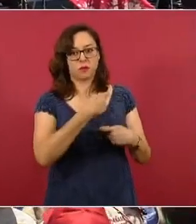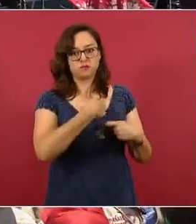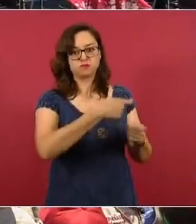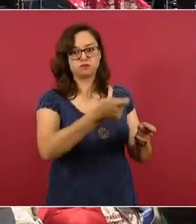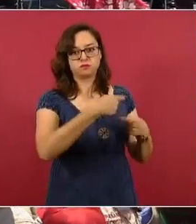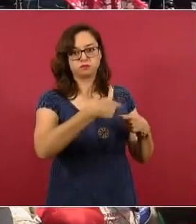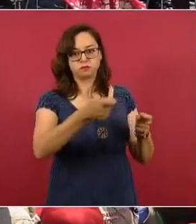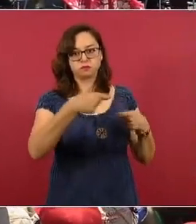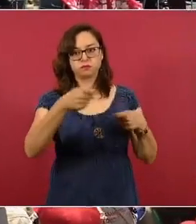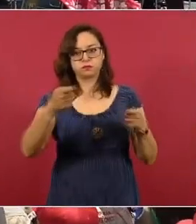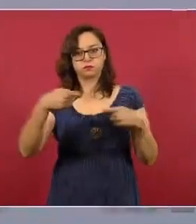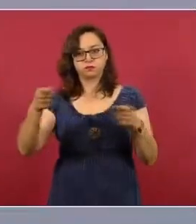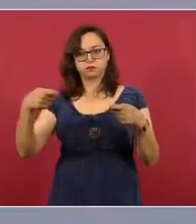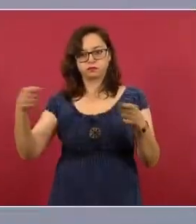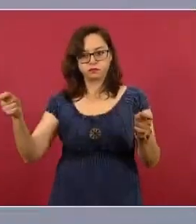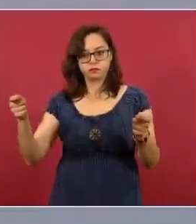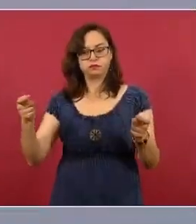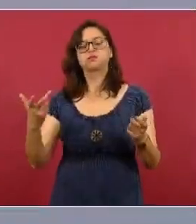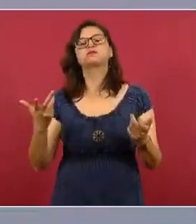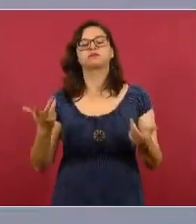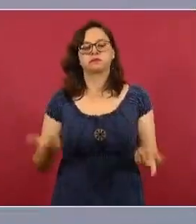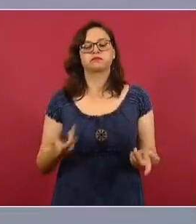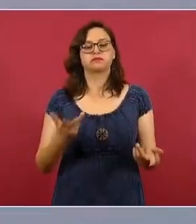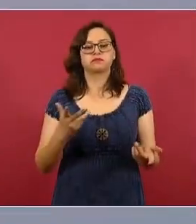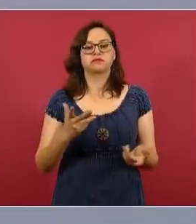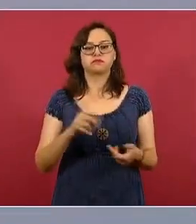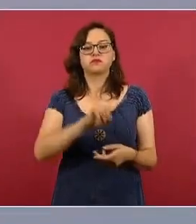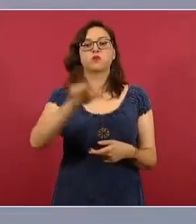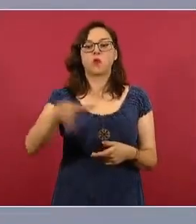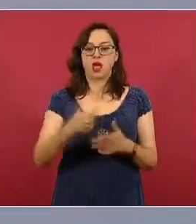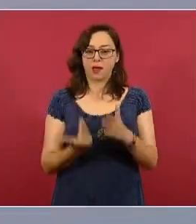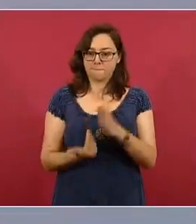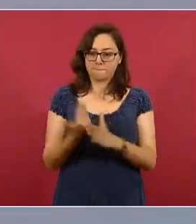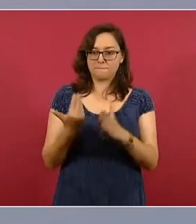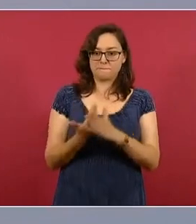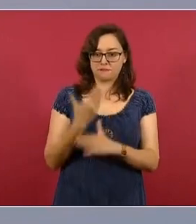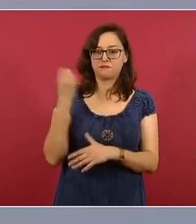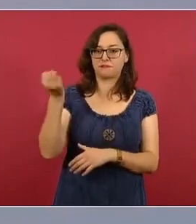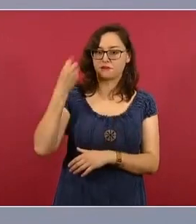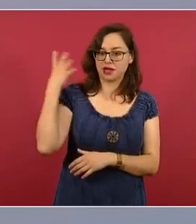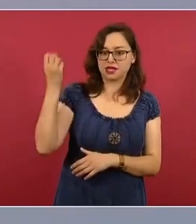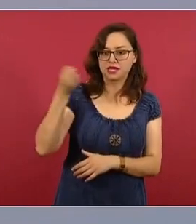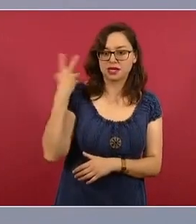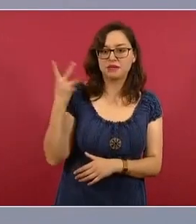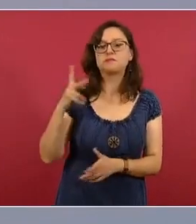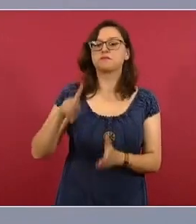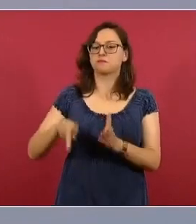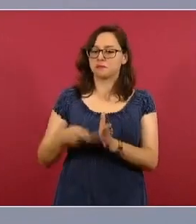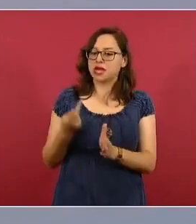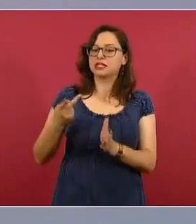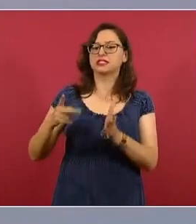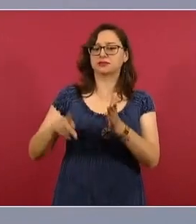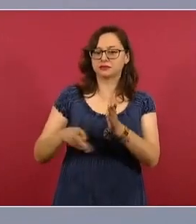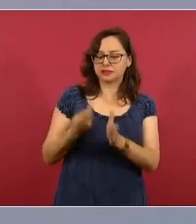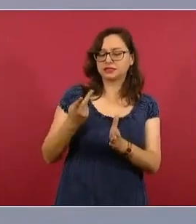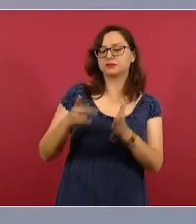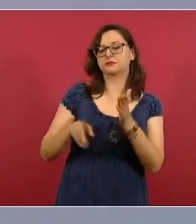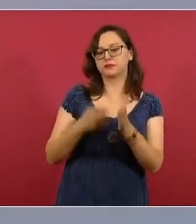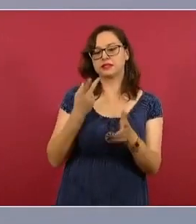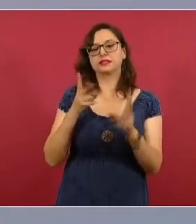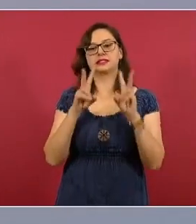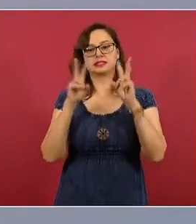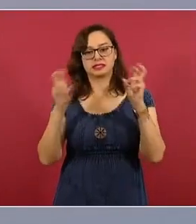me voy a hacer cargo de que en las mañaneras estemos tratando